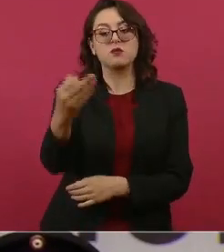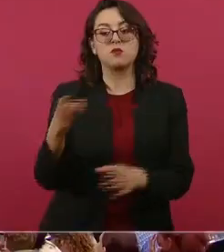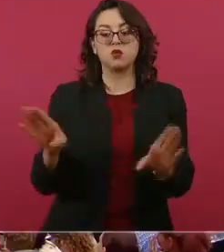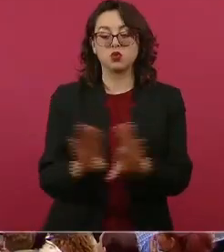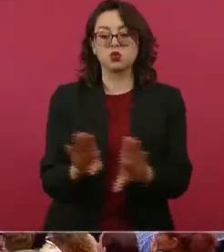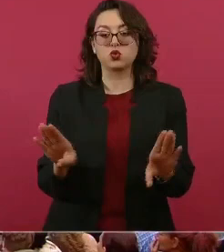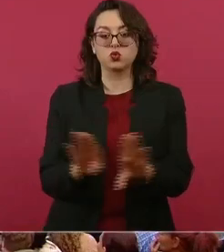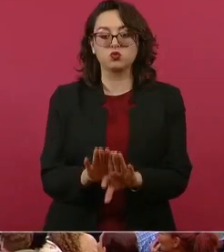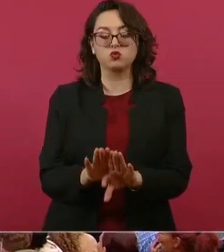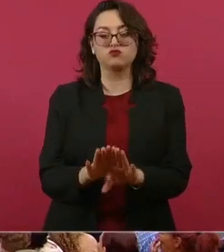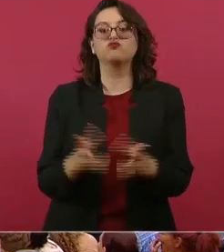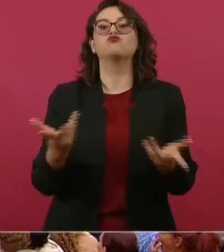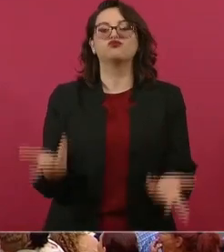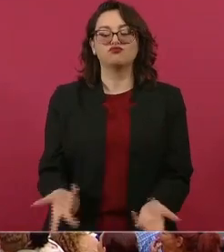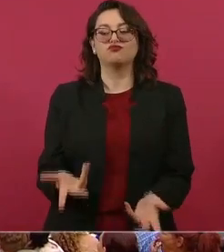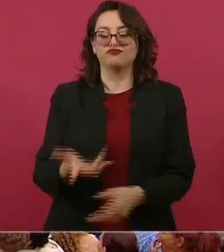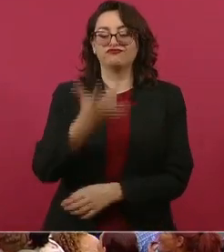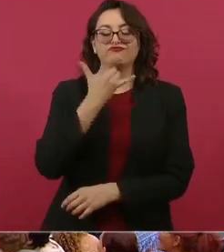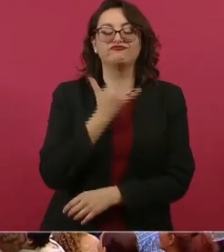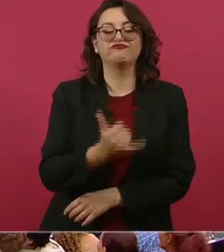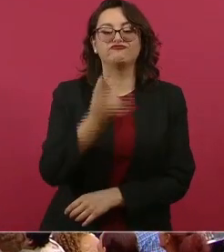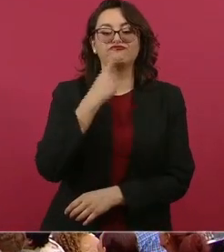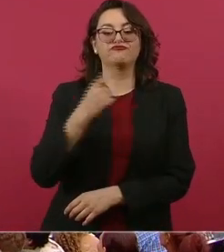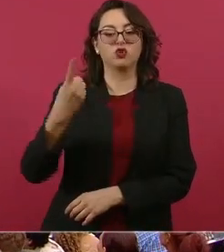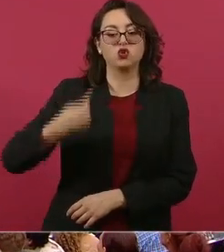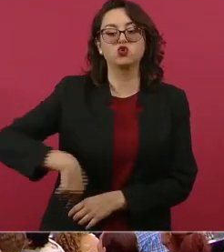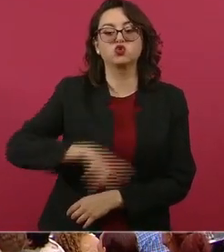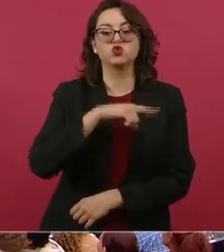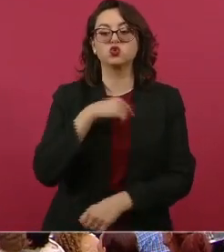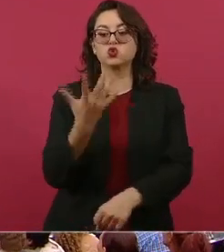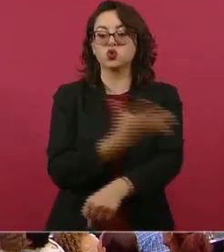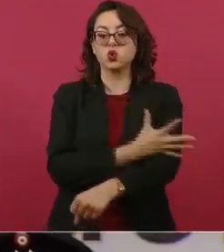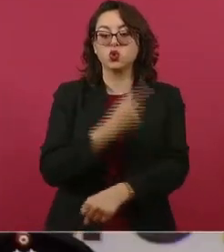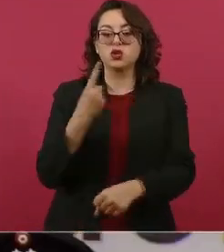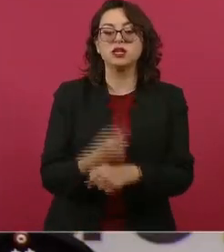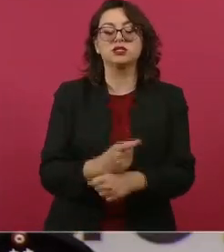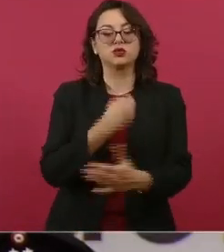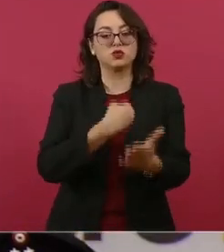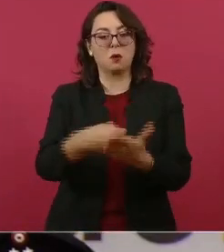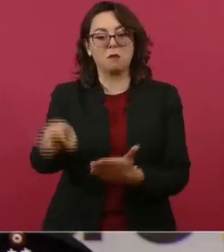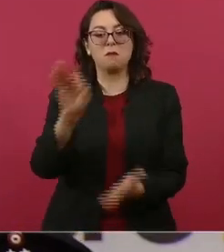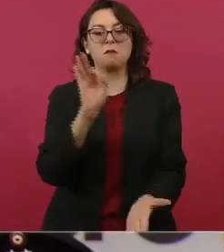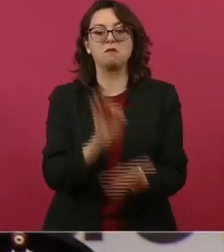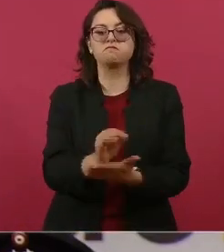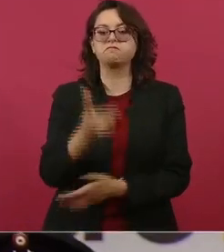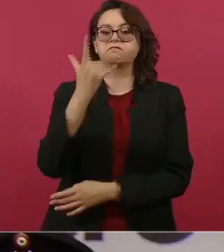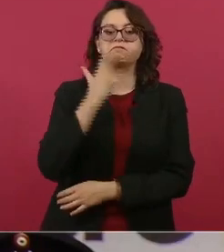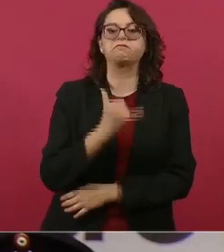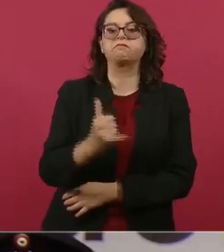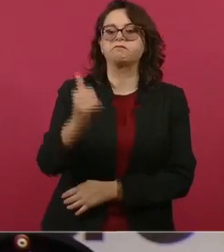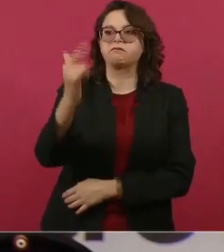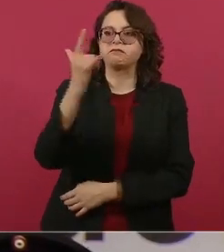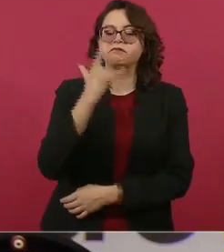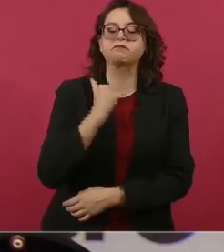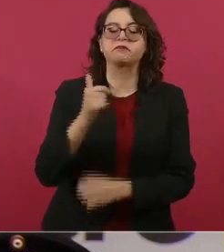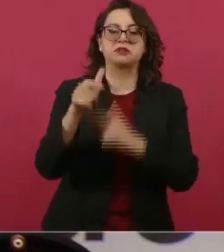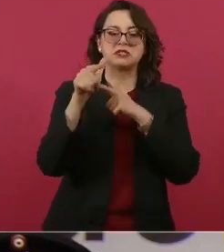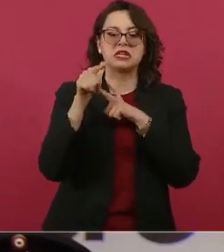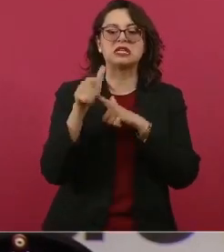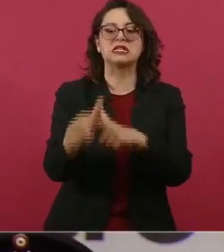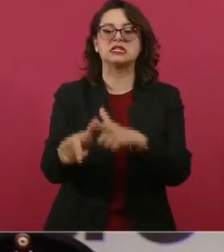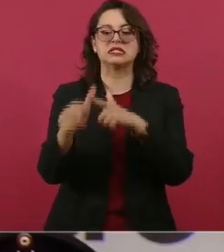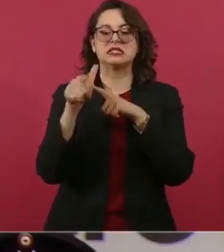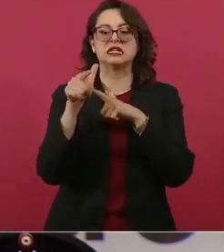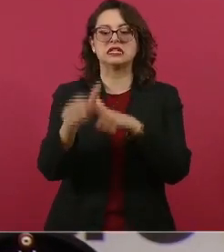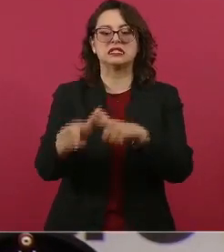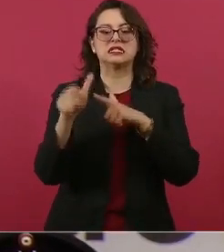un movimiento honesto, la congruencia y valentía por no cansarse y no dejarse vencer, pero